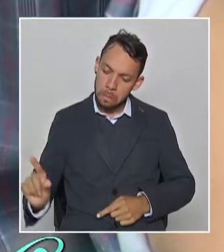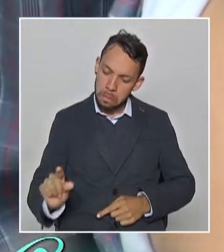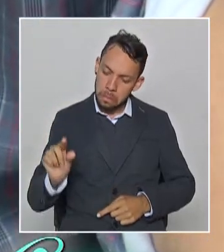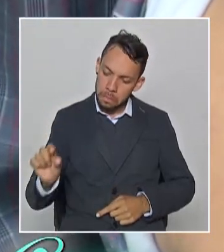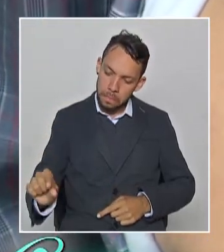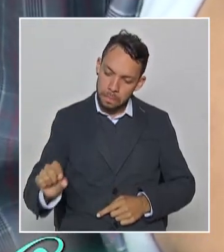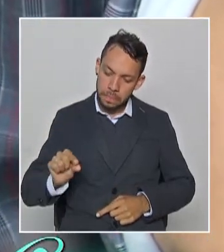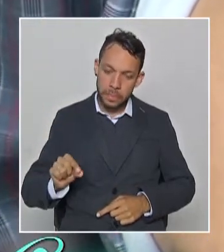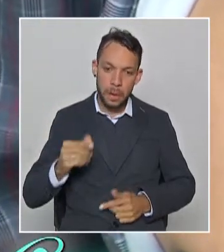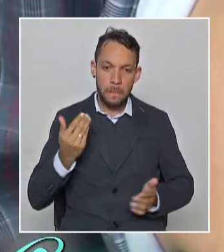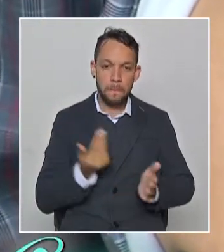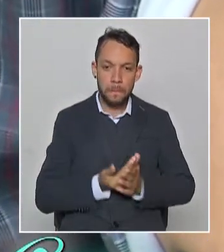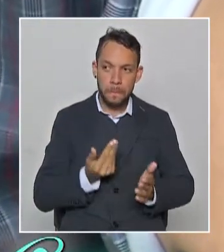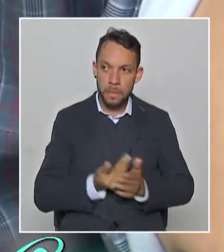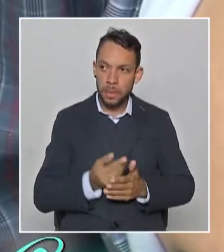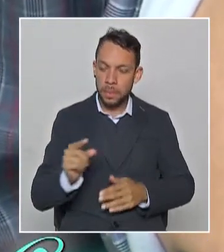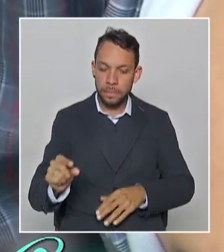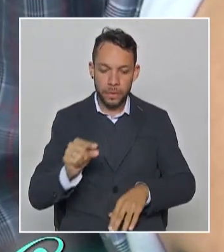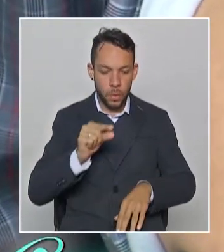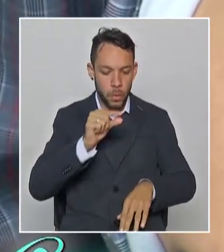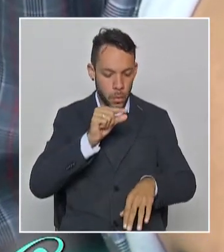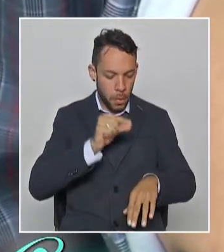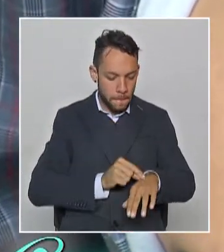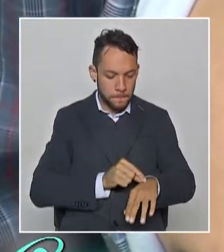a mirar aquí.